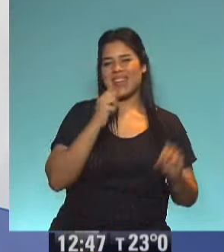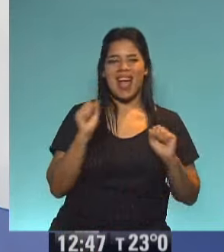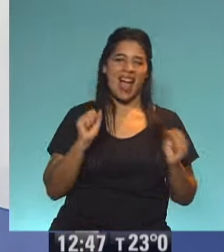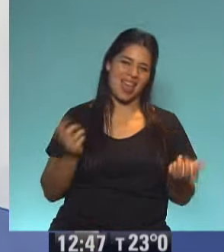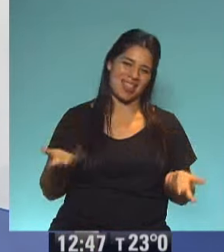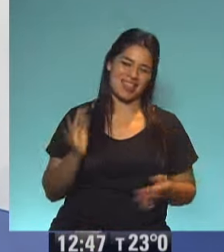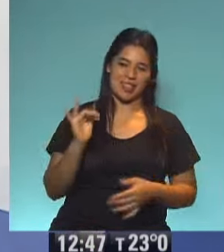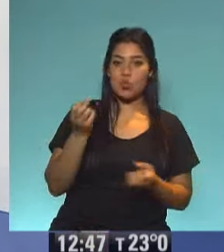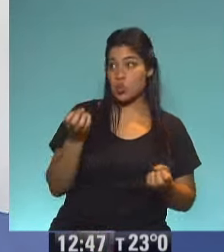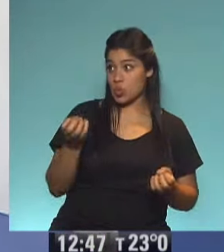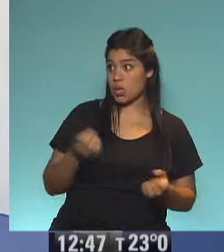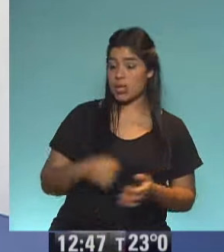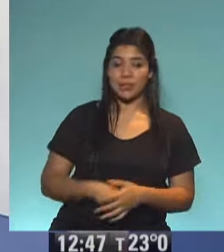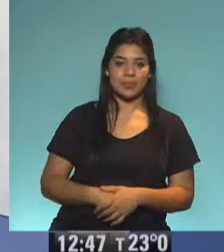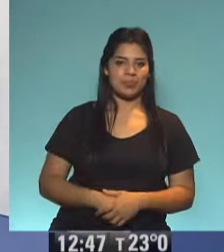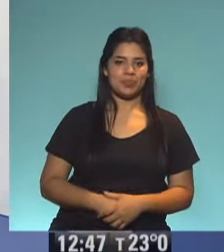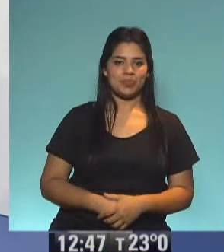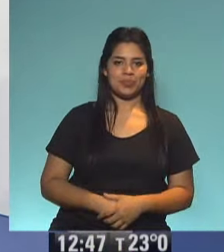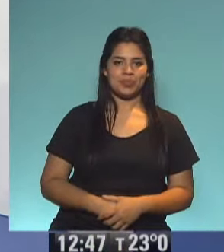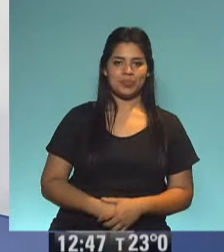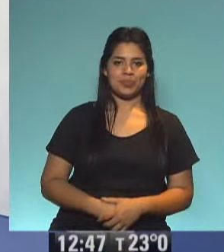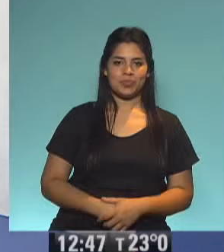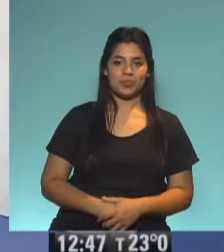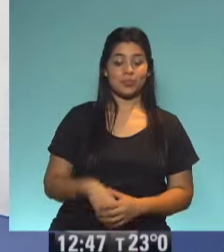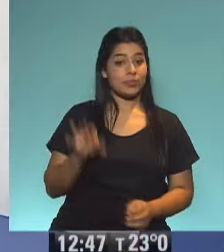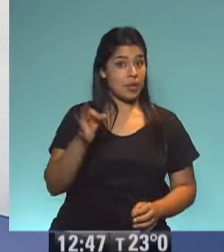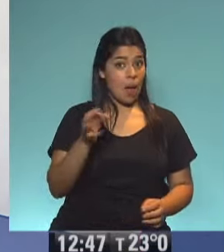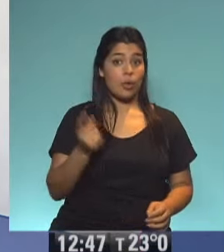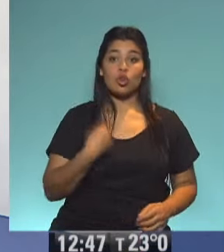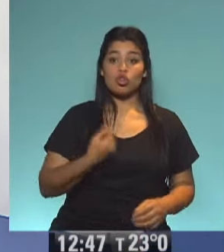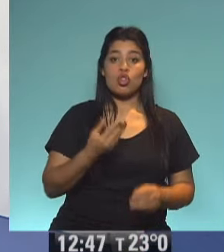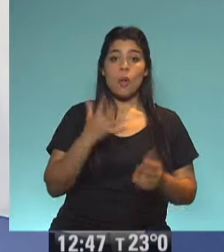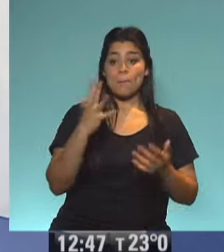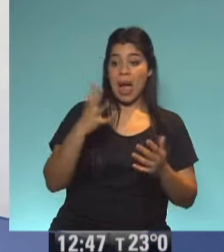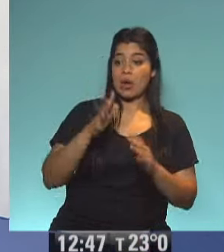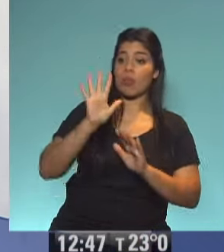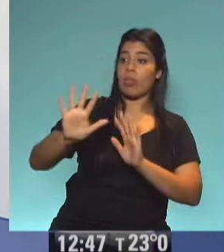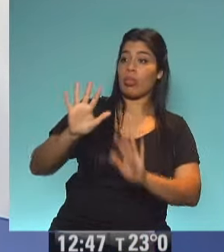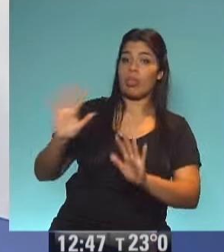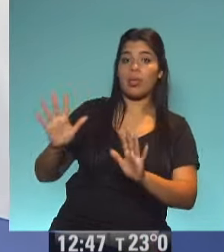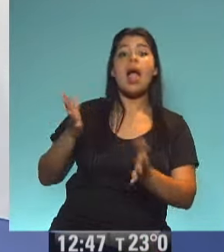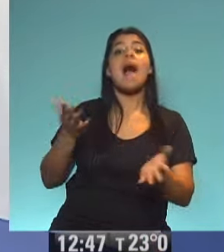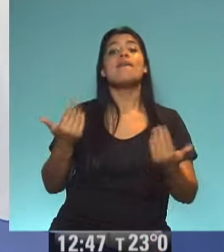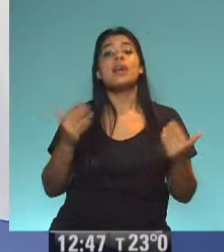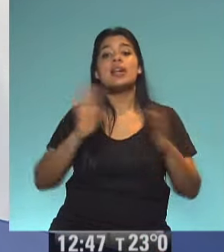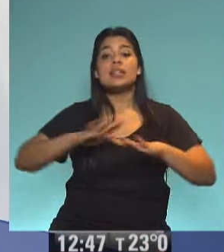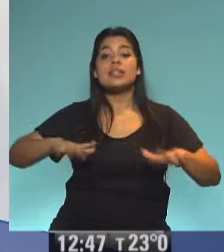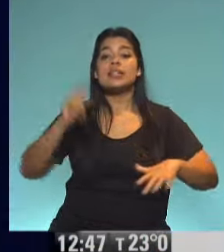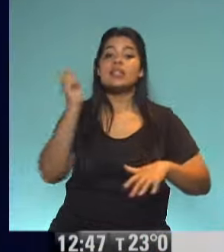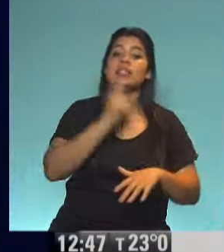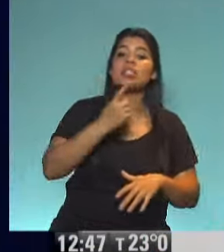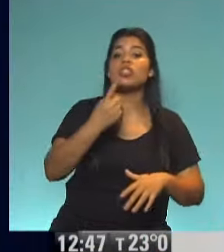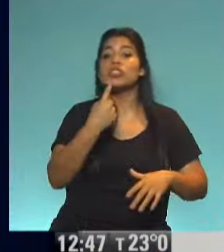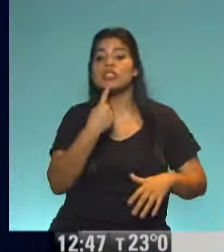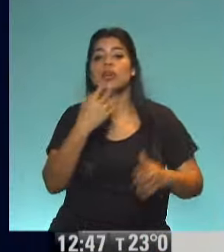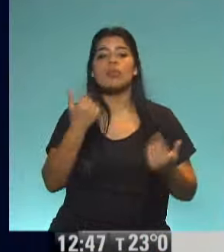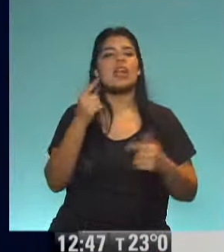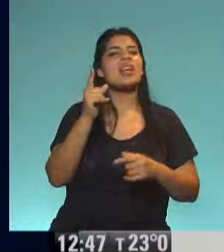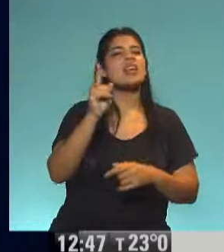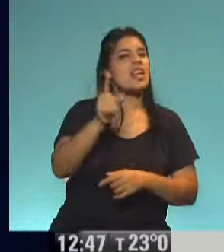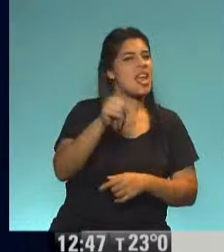bien. Mientras tanto. Ay. ¿Saben que mientras nosotros pegamos las manos, podemos escuchar a los chicos y a las chicas? Porque ellos también tienen un